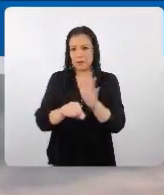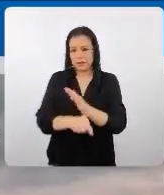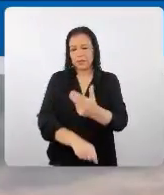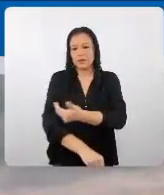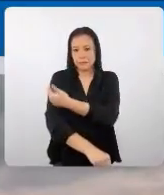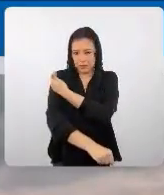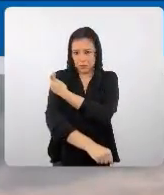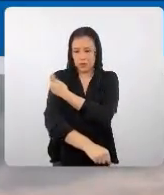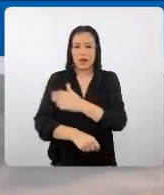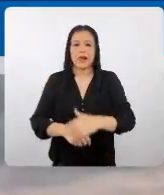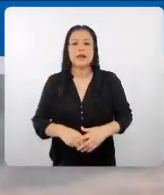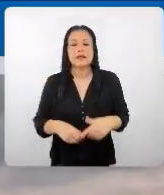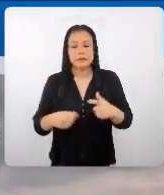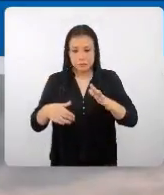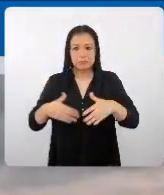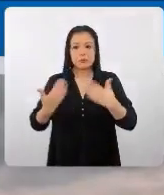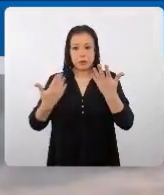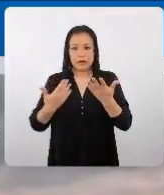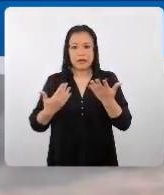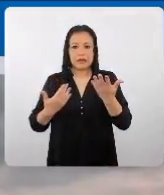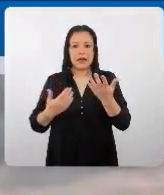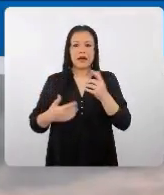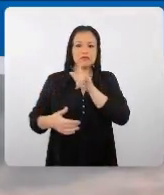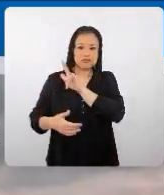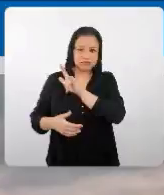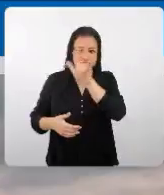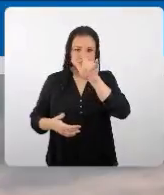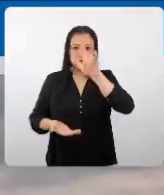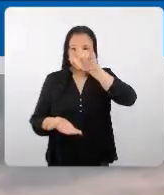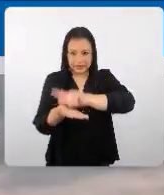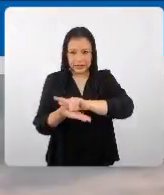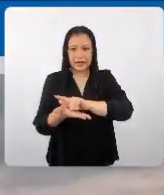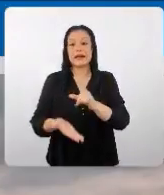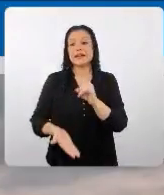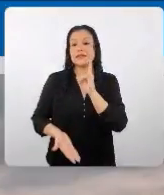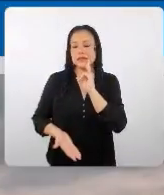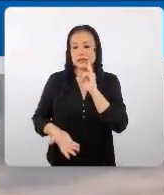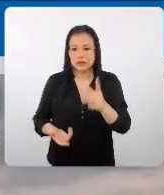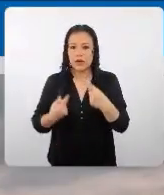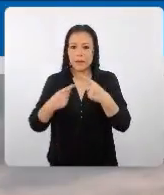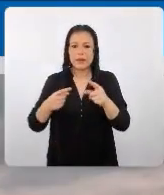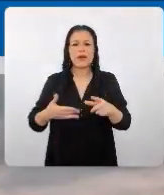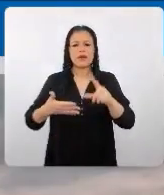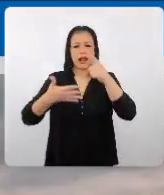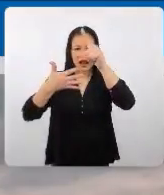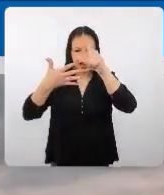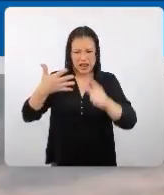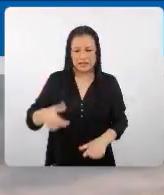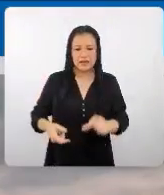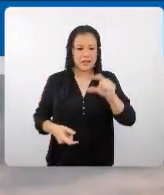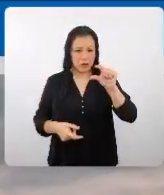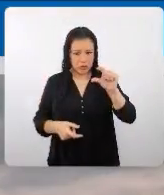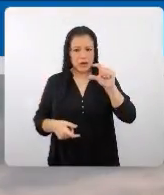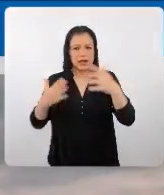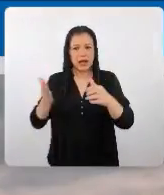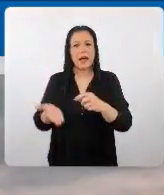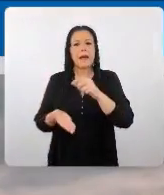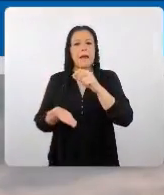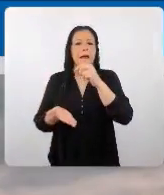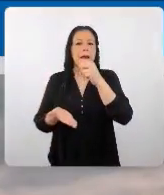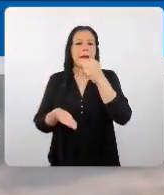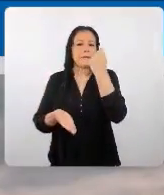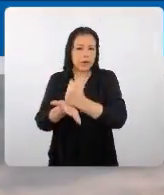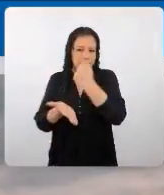pero ya se puede ingresar a Estados Unidos. Y bueno, hay una lista de vacunas aprobadas para ingresar